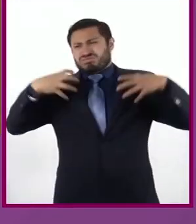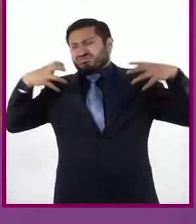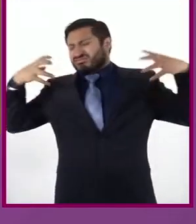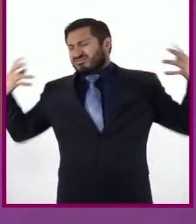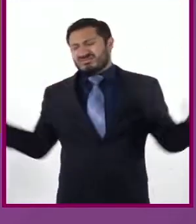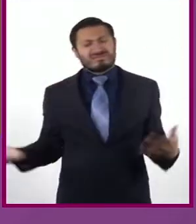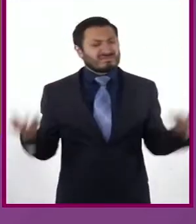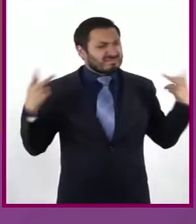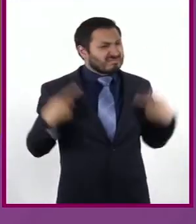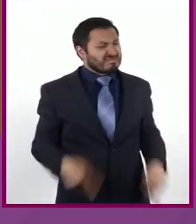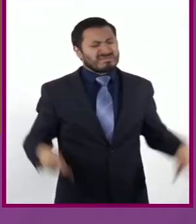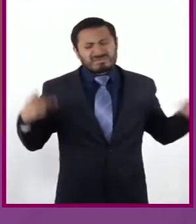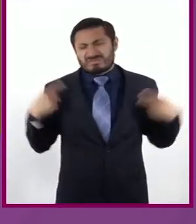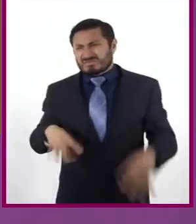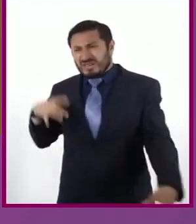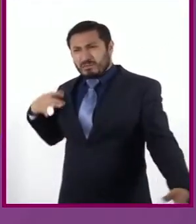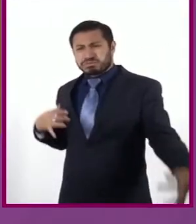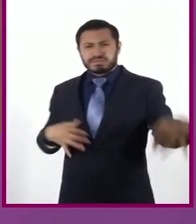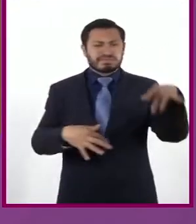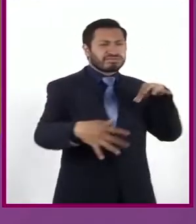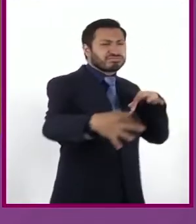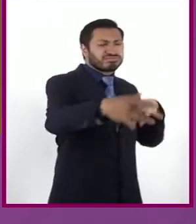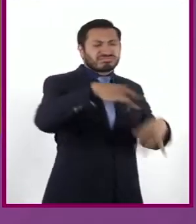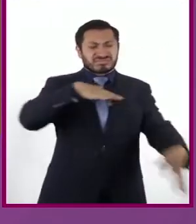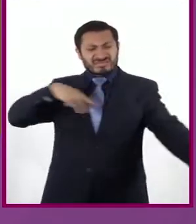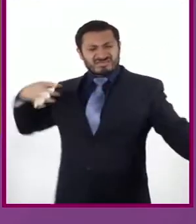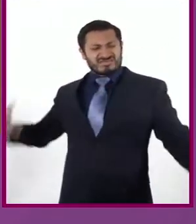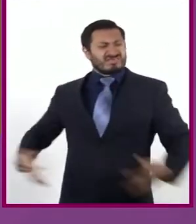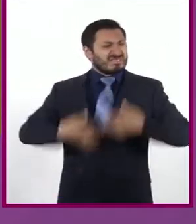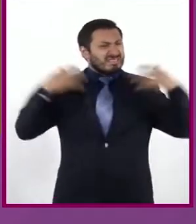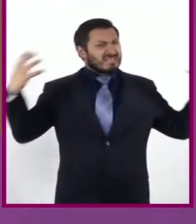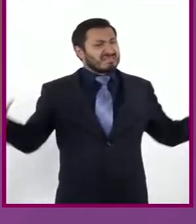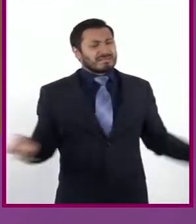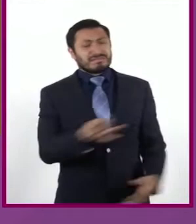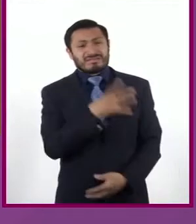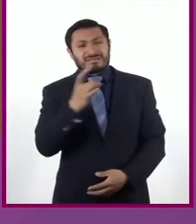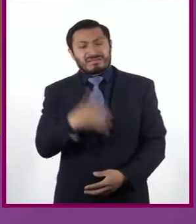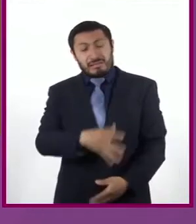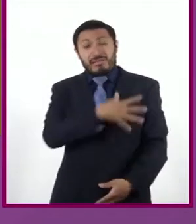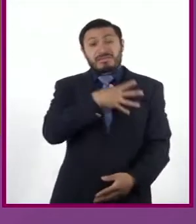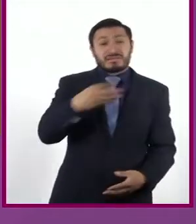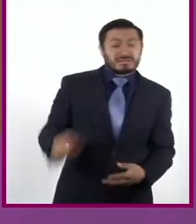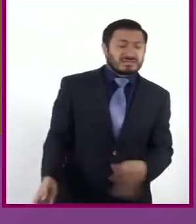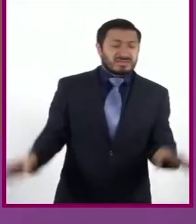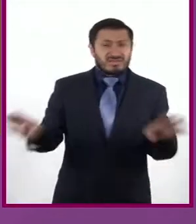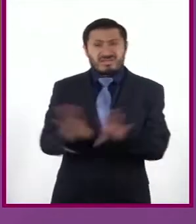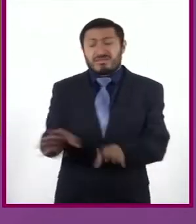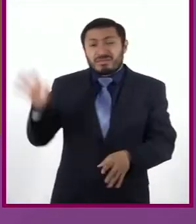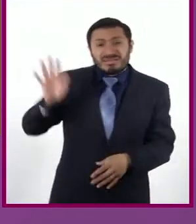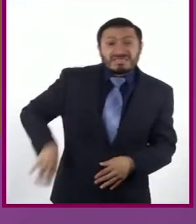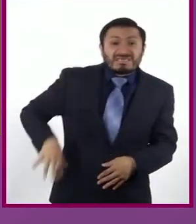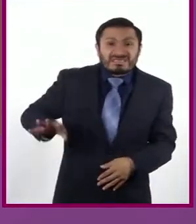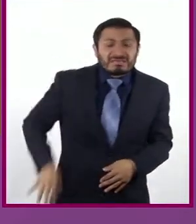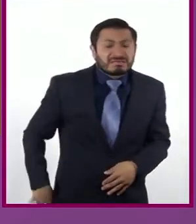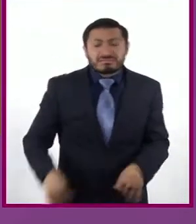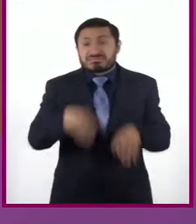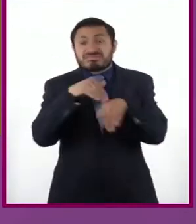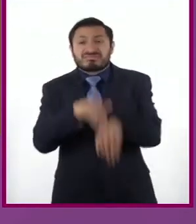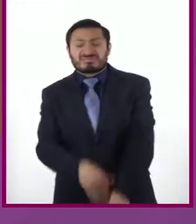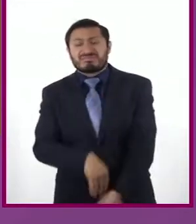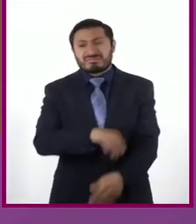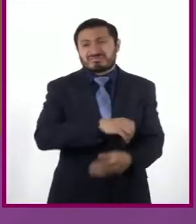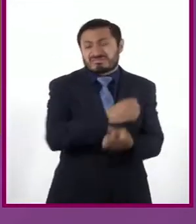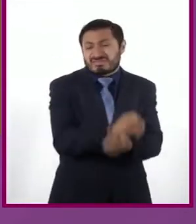de vasallos de la resignación, entenados del miedo, hijos legítimos de la cobardía y la servidumbre en todos los